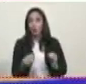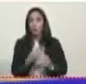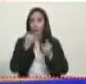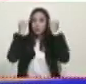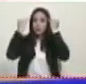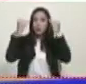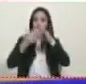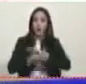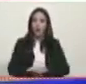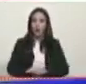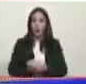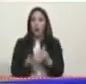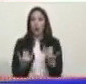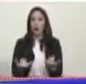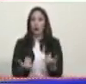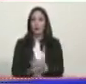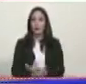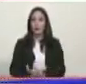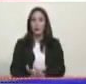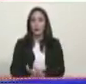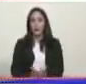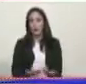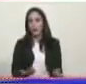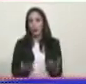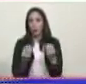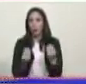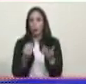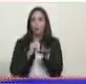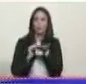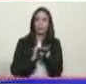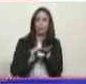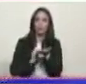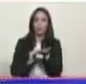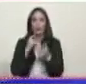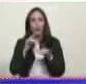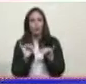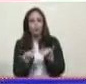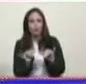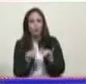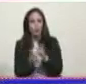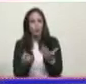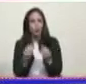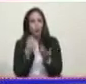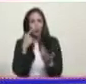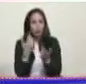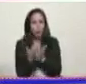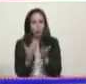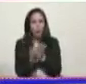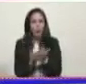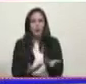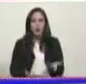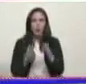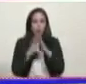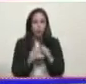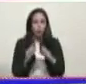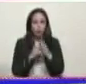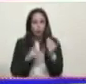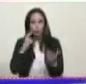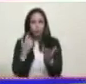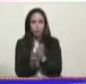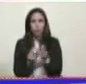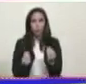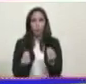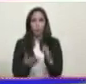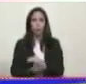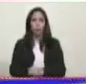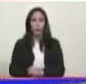usted nos planteó, presidente, nosotros nos hemos abocado a aplicar la ingeniería reversa y empezar a ver desde su génesis la lógica de construcción bajo